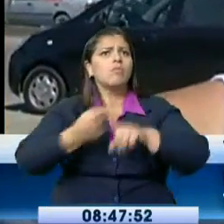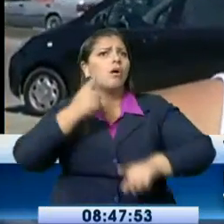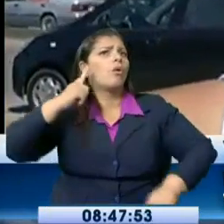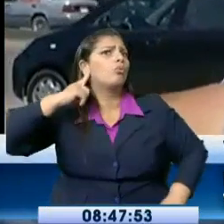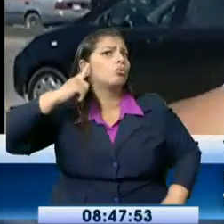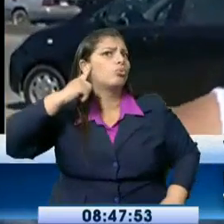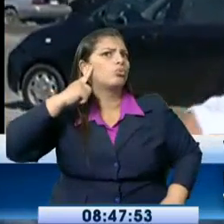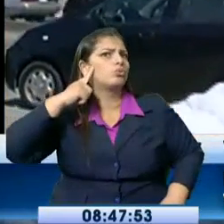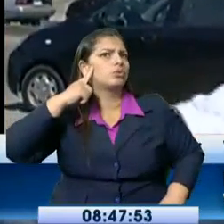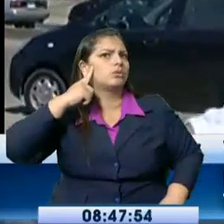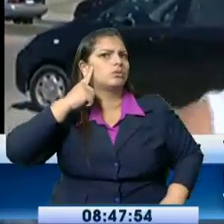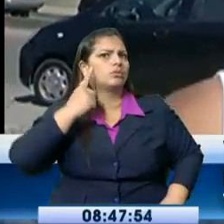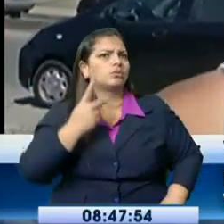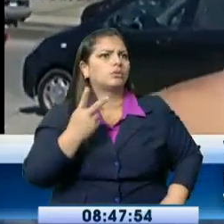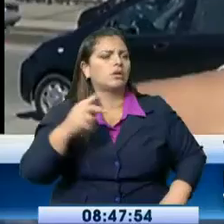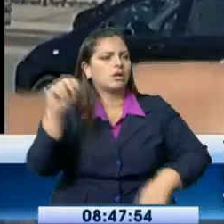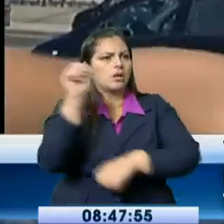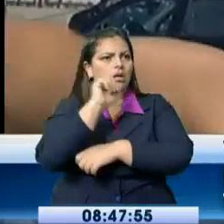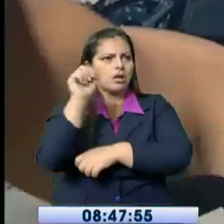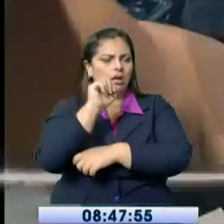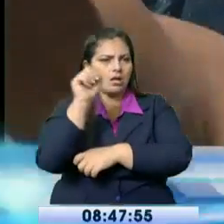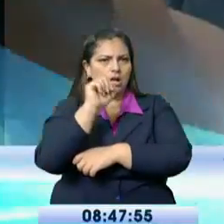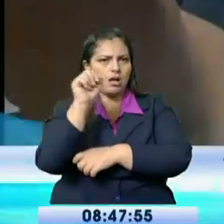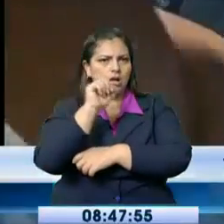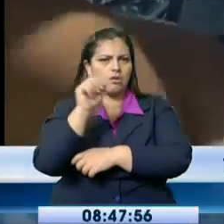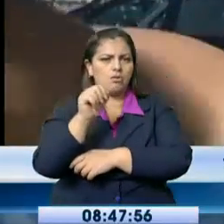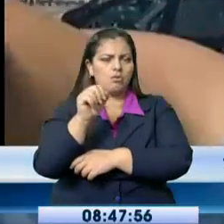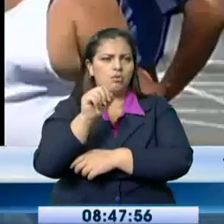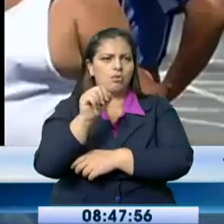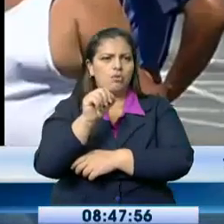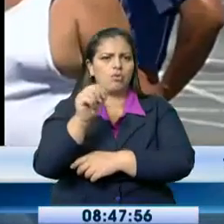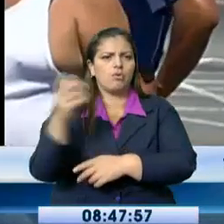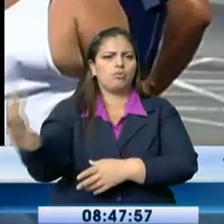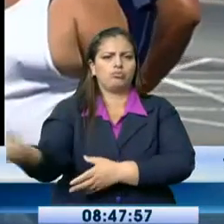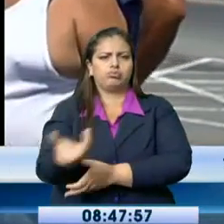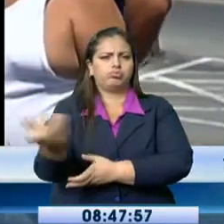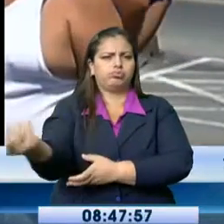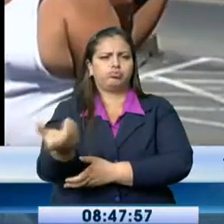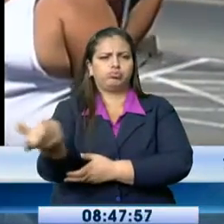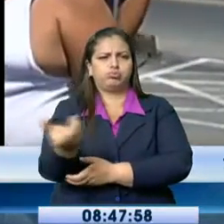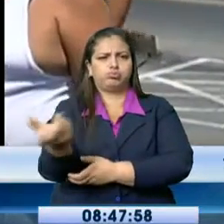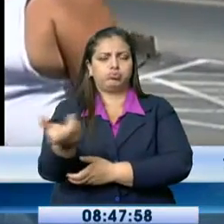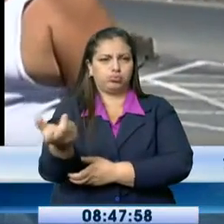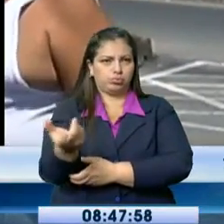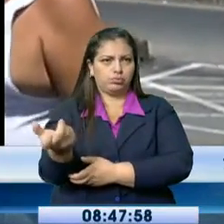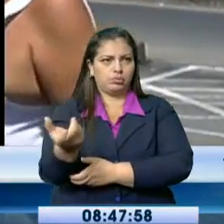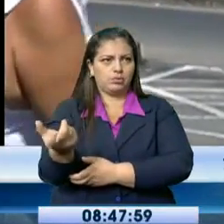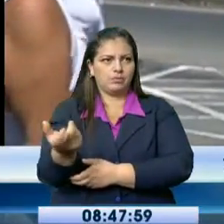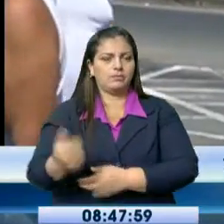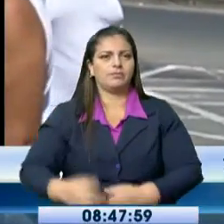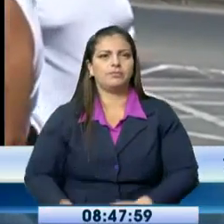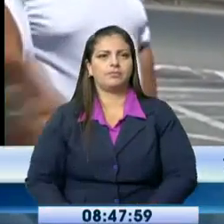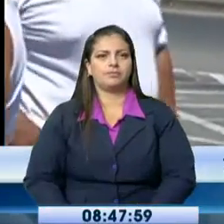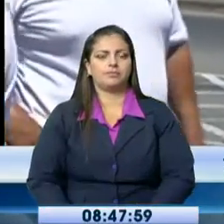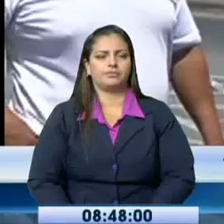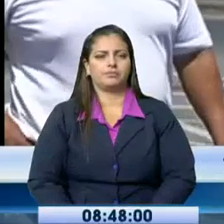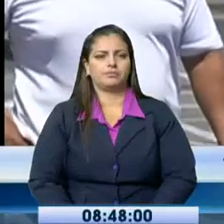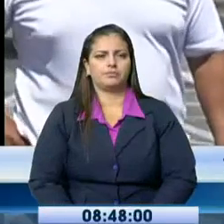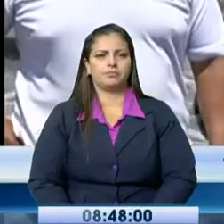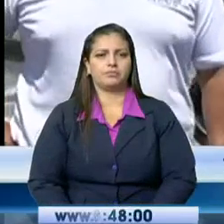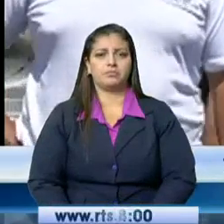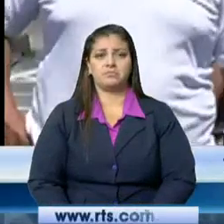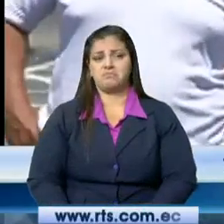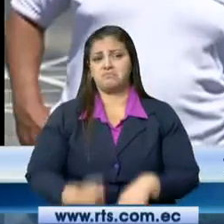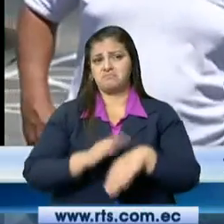carros oficiales, y después pasaron los motobombas. Sí, venía con toda la familia, creo. Y no se percató